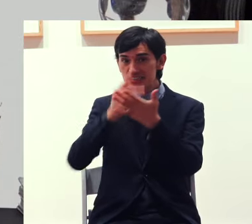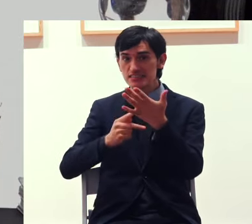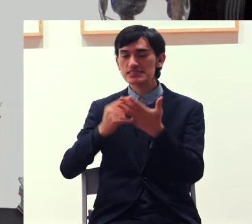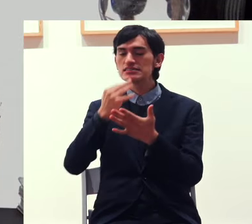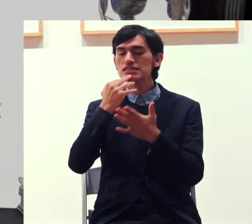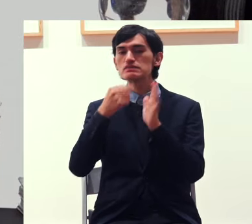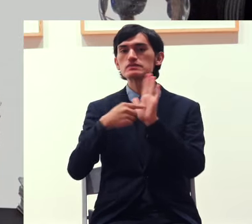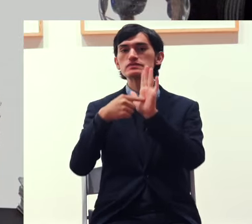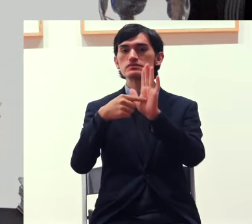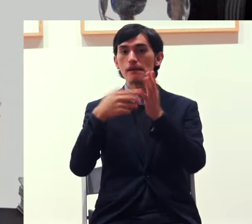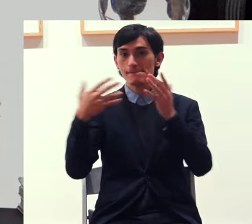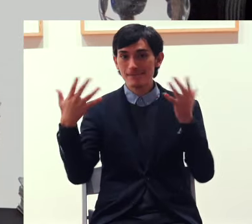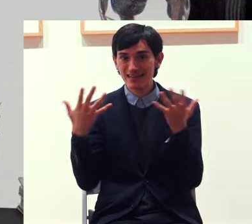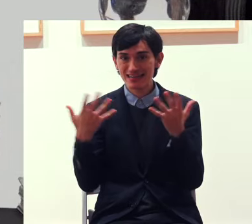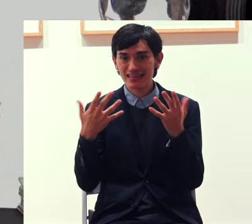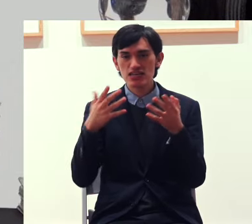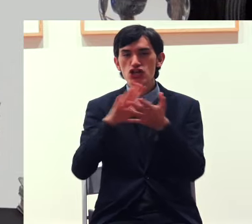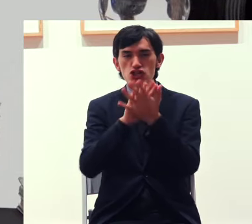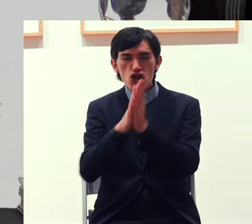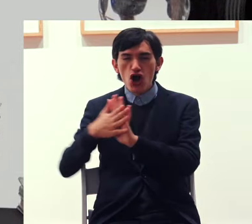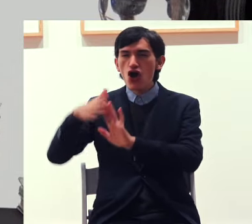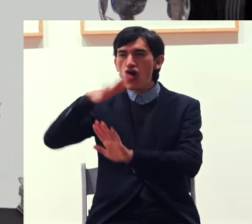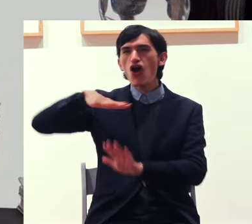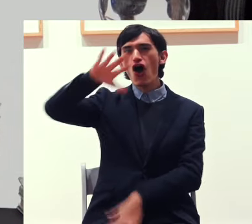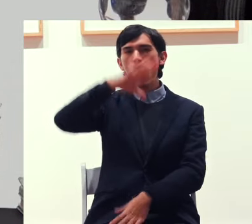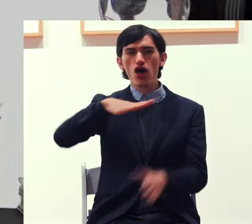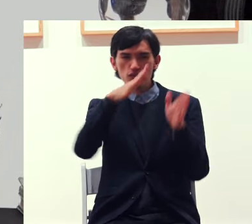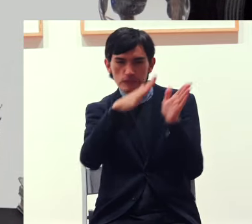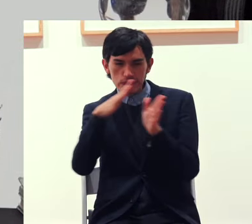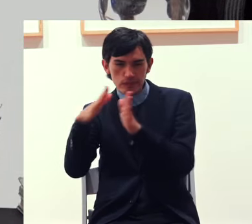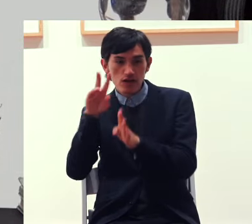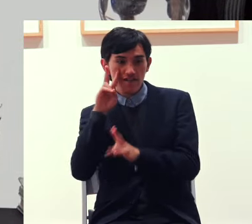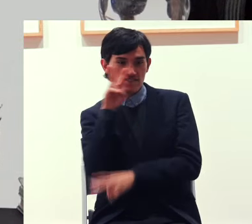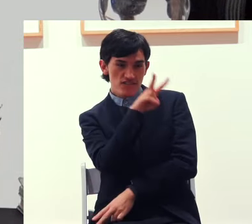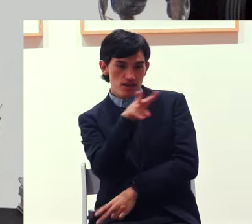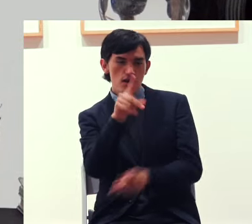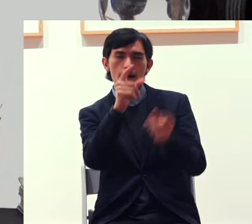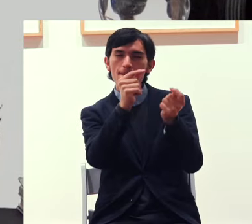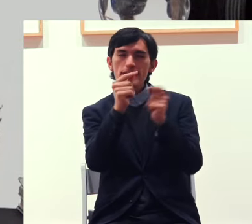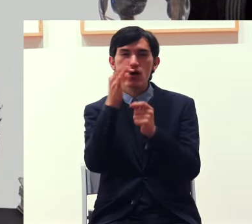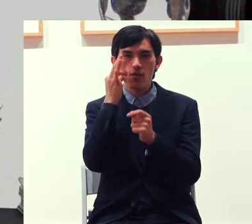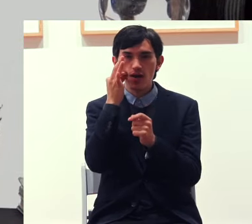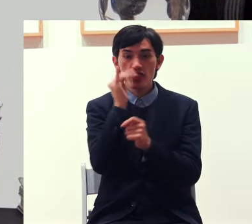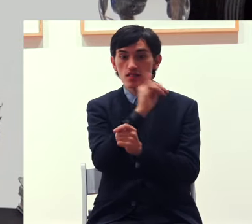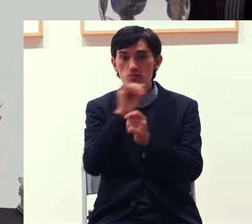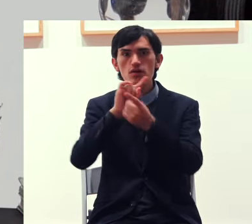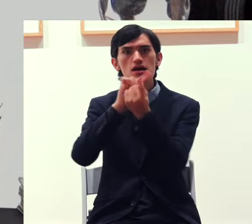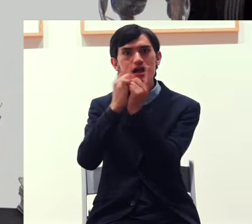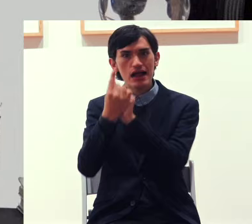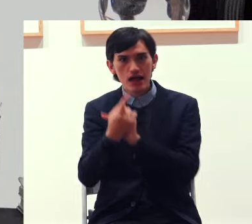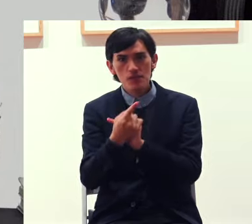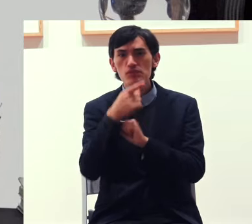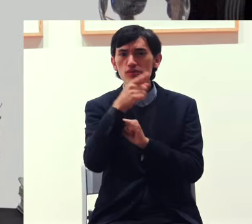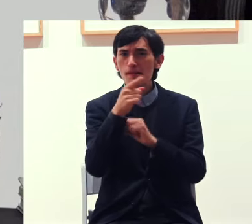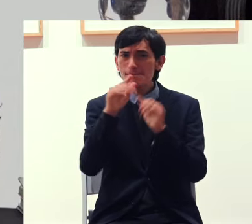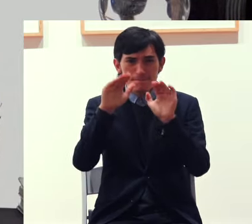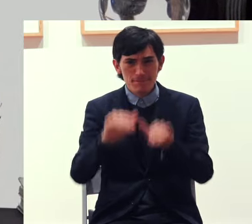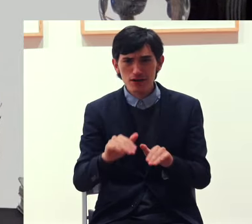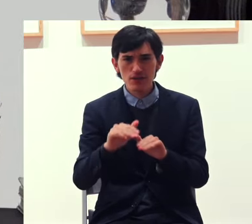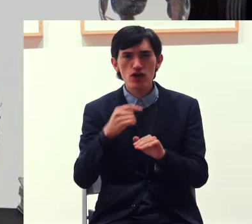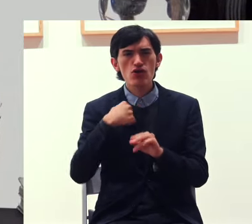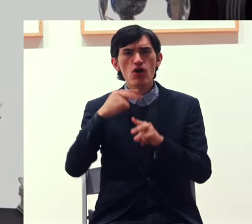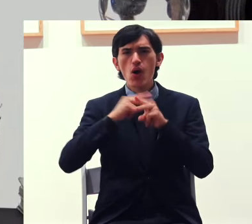y que el artista saca de escena para que todo quede en su puesto, naturalmente humanizado. El formato cambia, la